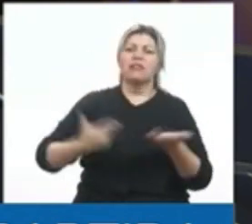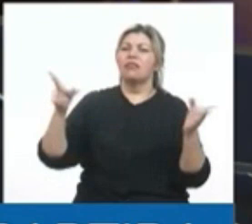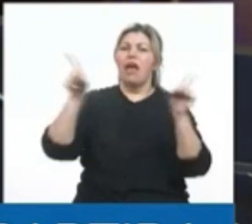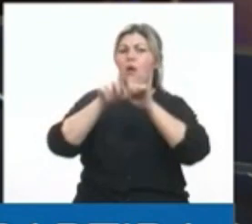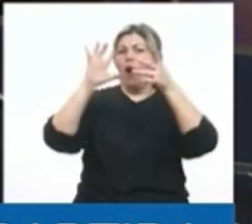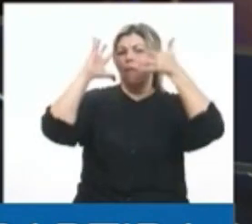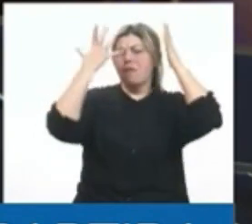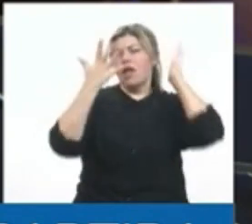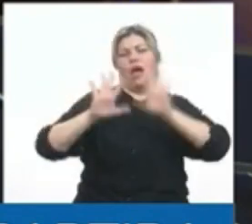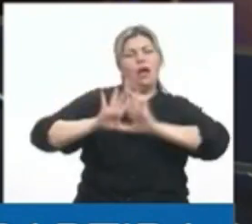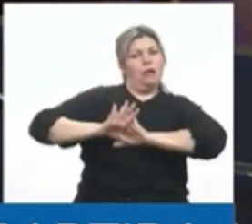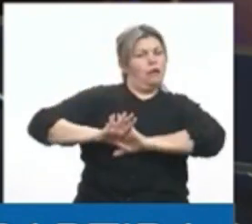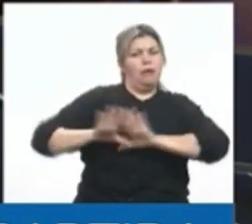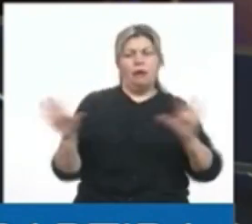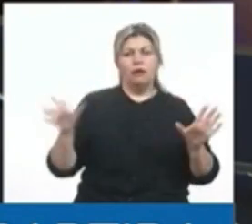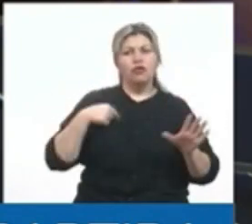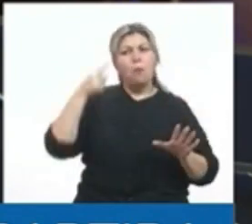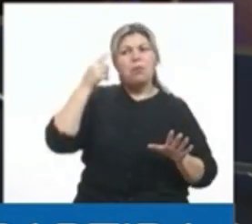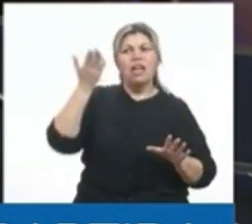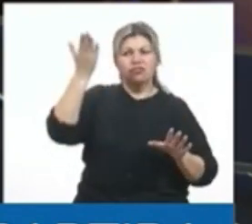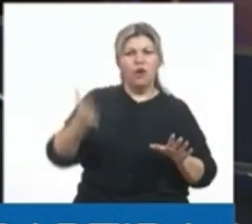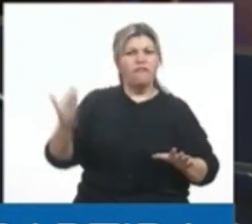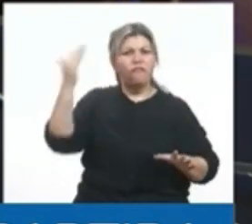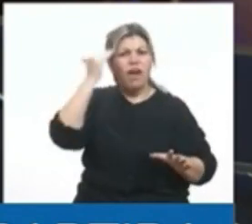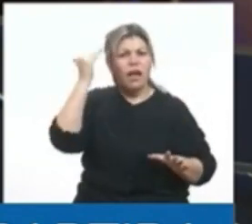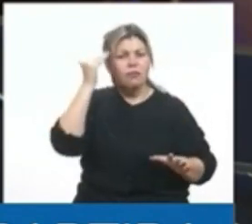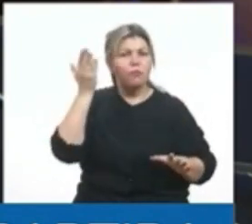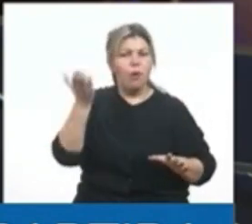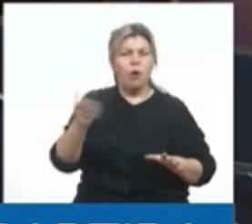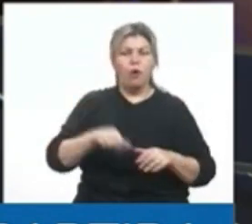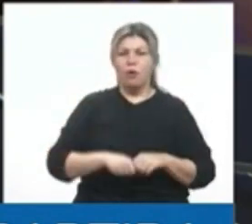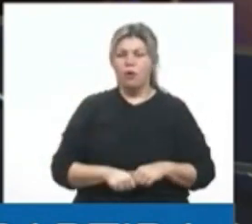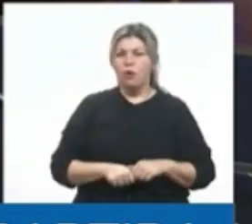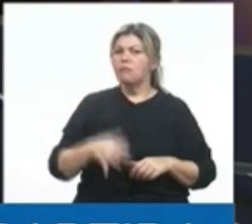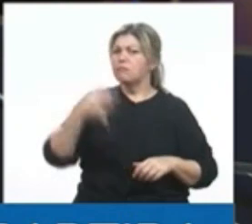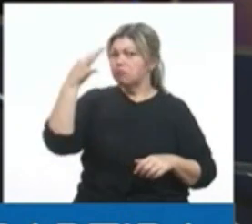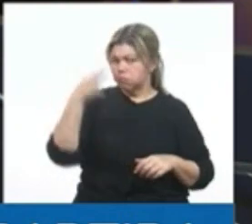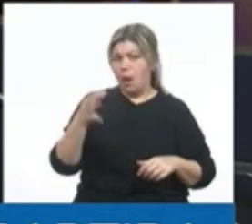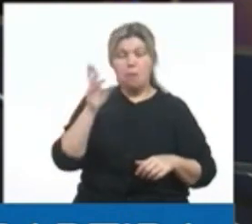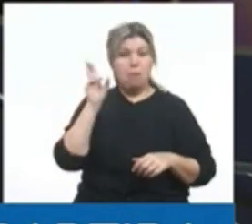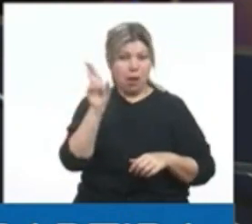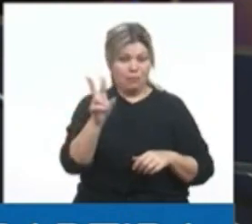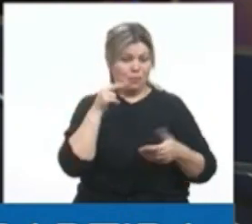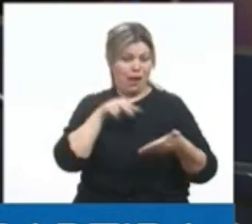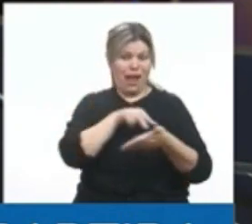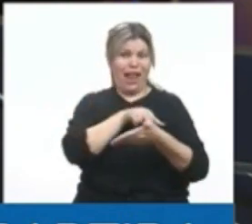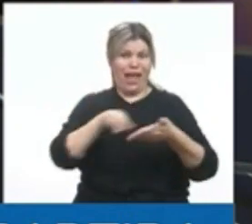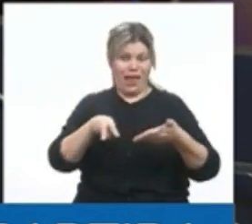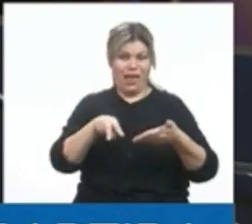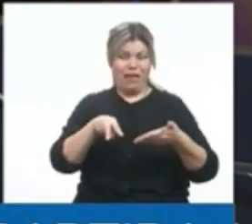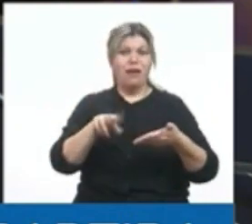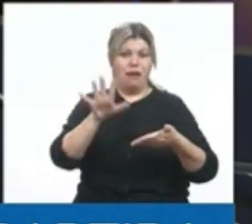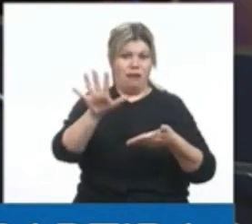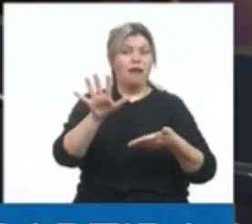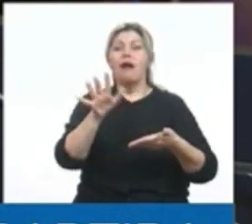Considero que es un enfermo mental que por definición y permiso para leer que